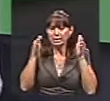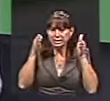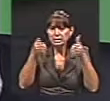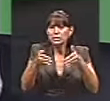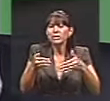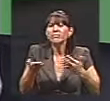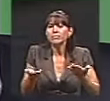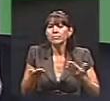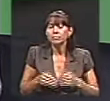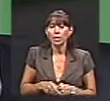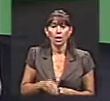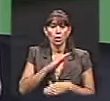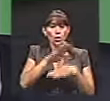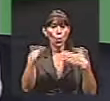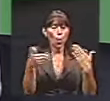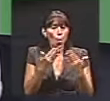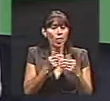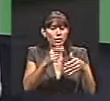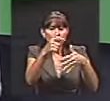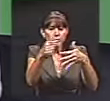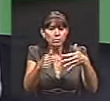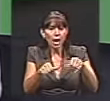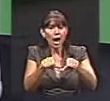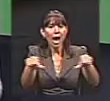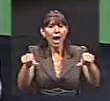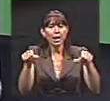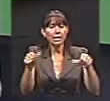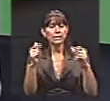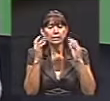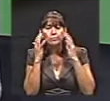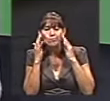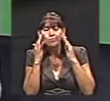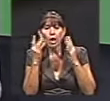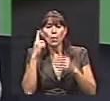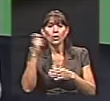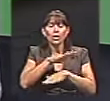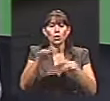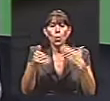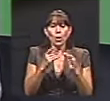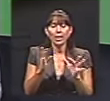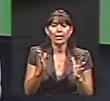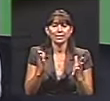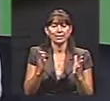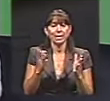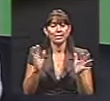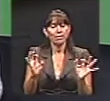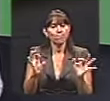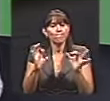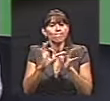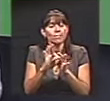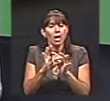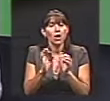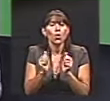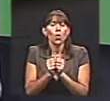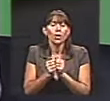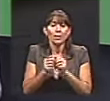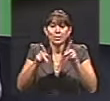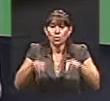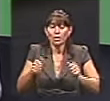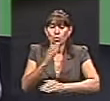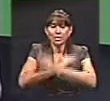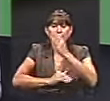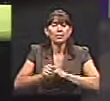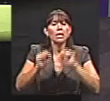áreas preocupantes, ¿verdad? Porque todas tienen que ver con la posibilidad de las personas con discapacidad de obtener acceso a los servicios